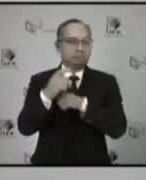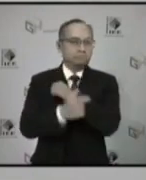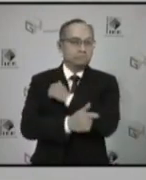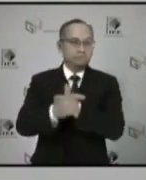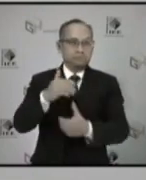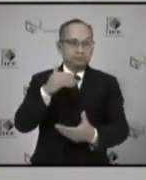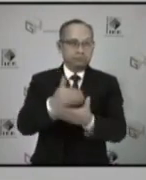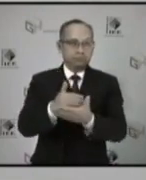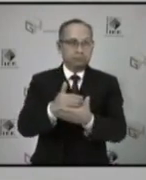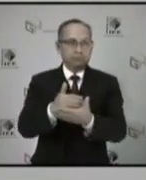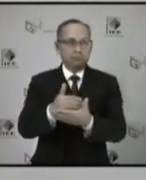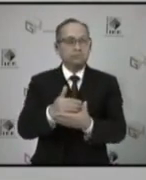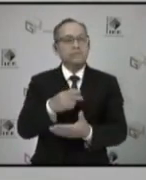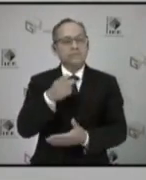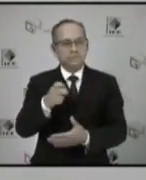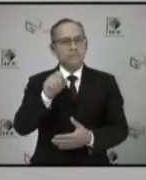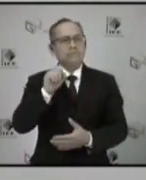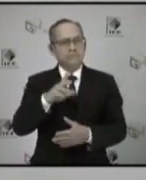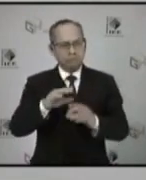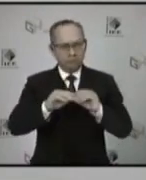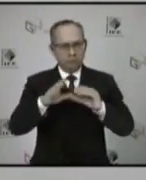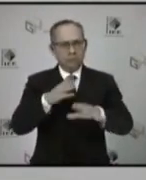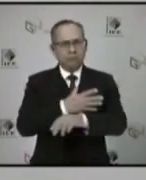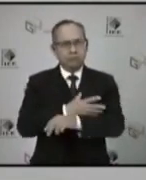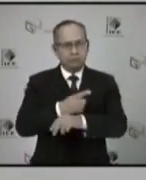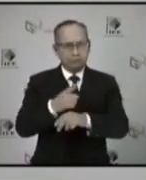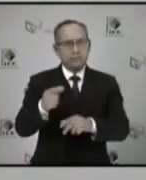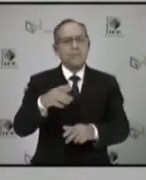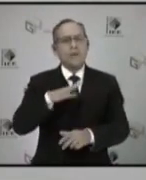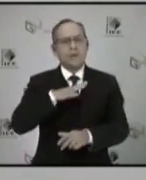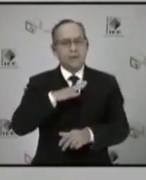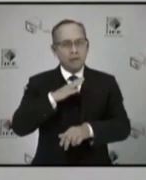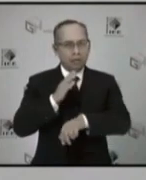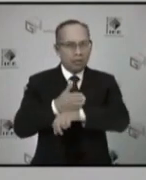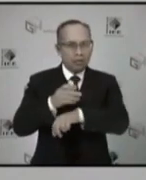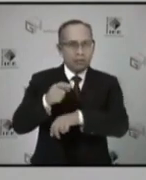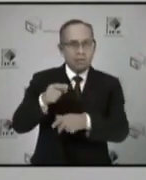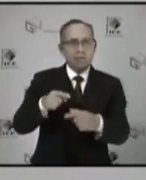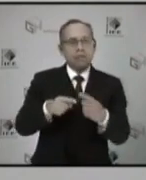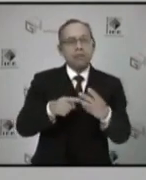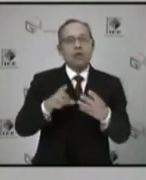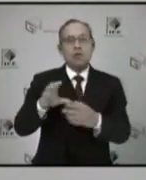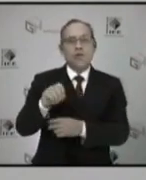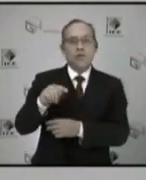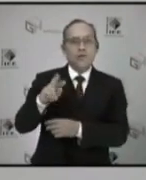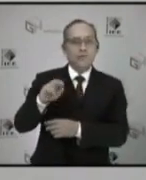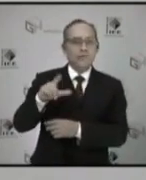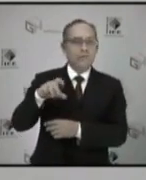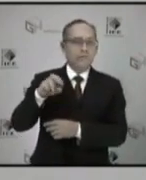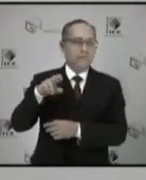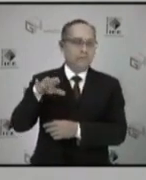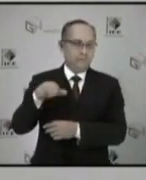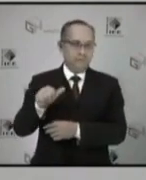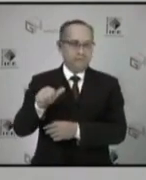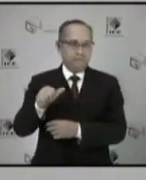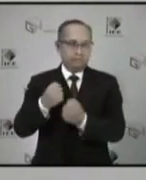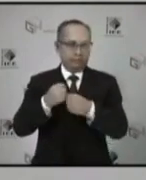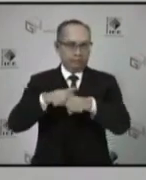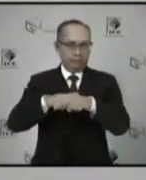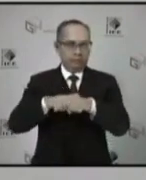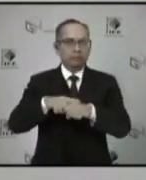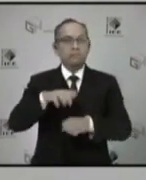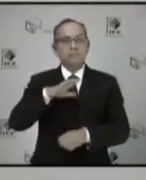rendición de cuentas, prevención, erradicación y sanción a la corrupción y contraloría social. Les recuerdo que cuentan con una bolsa